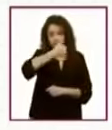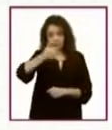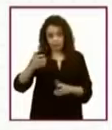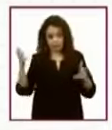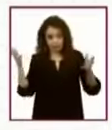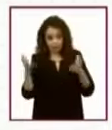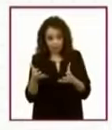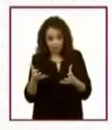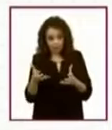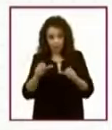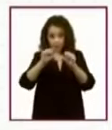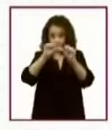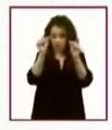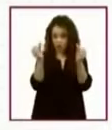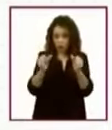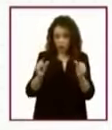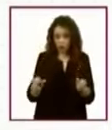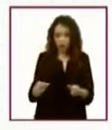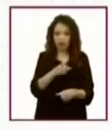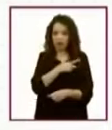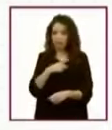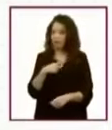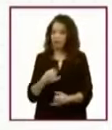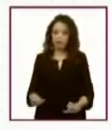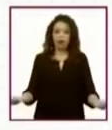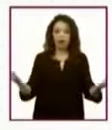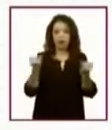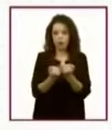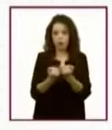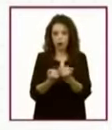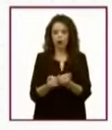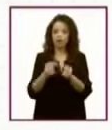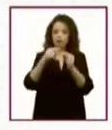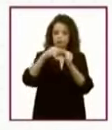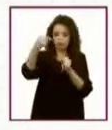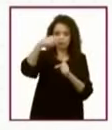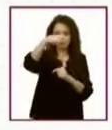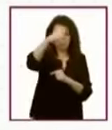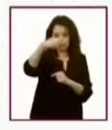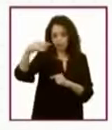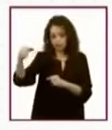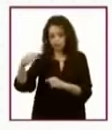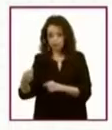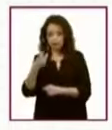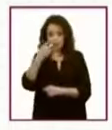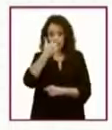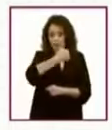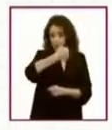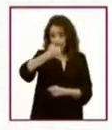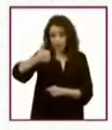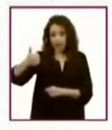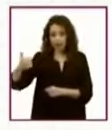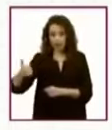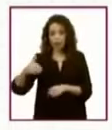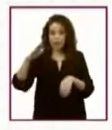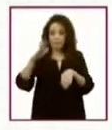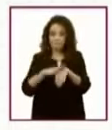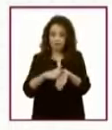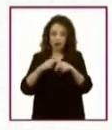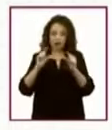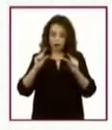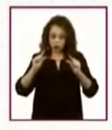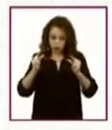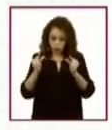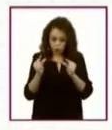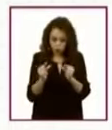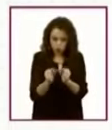figura, se debe seguir el mismo proceso. Cierto es que cada vez los segmentos serán más pequeños,